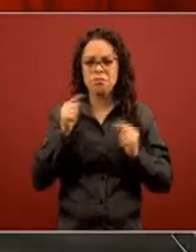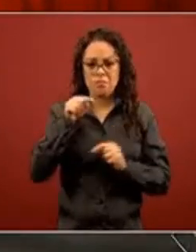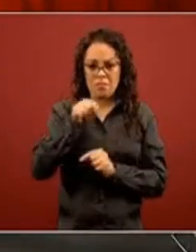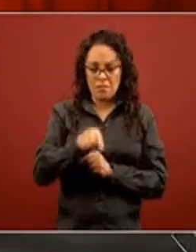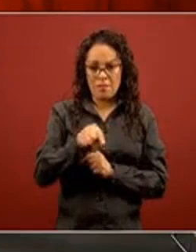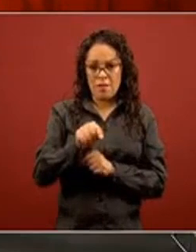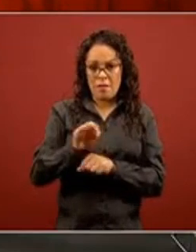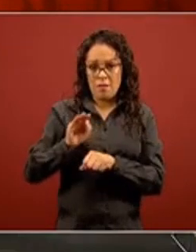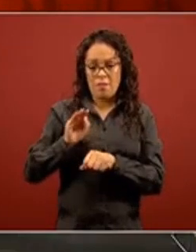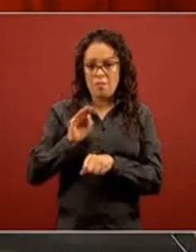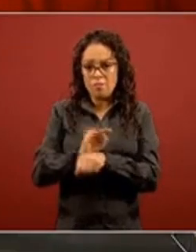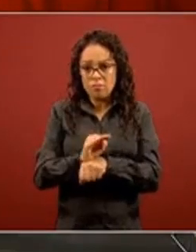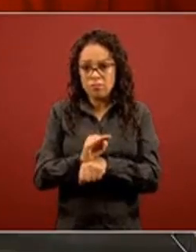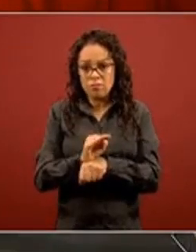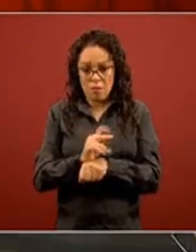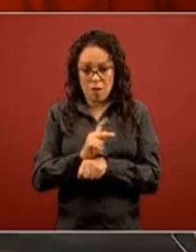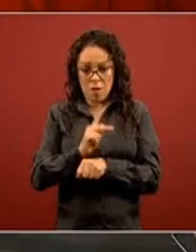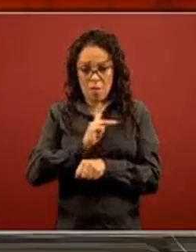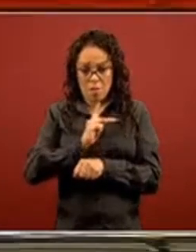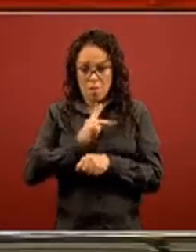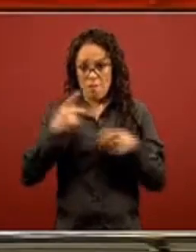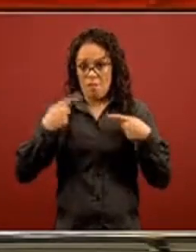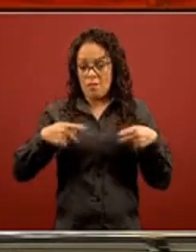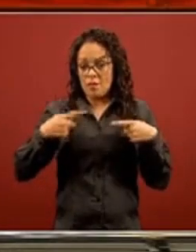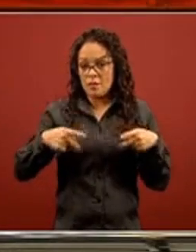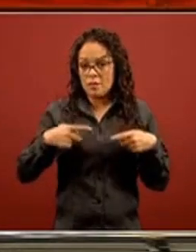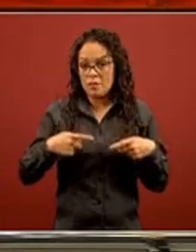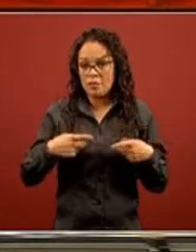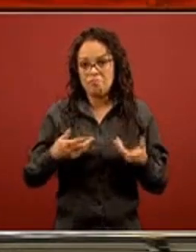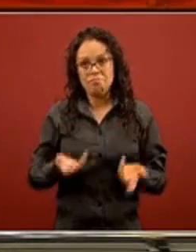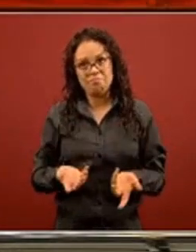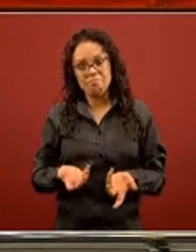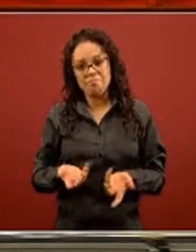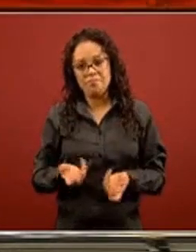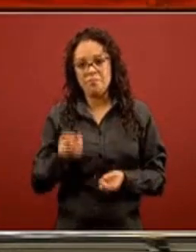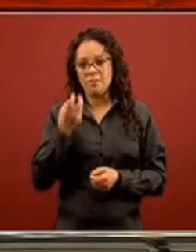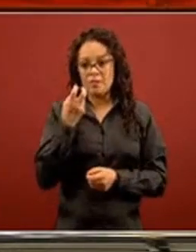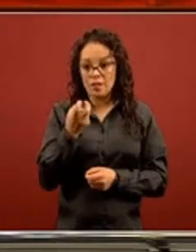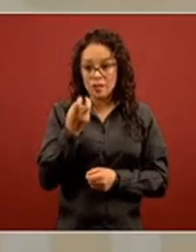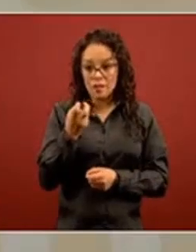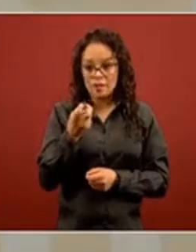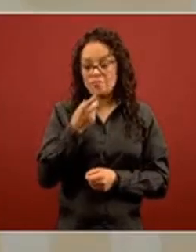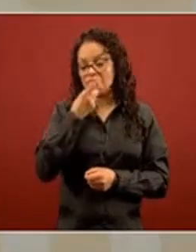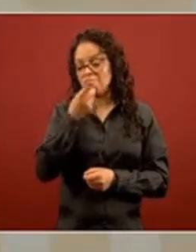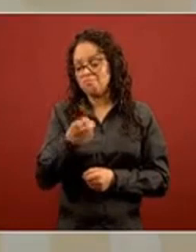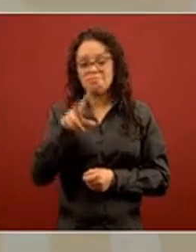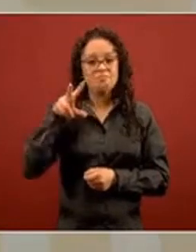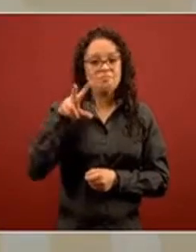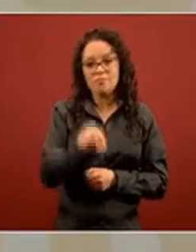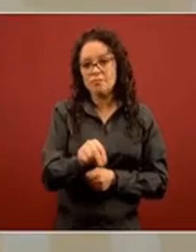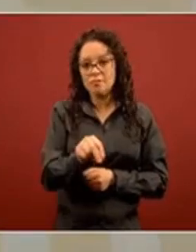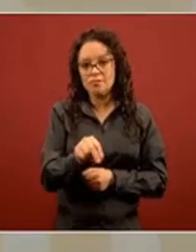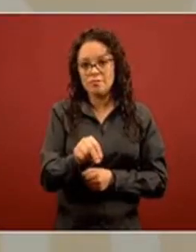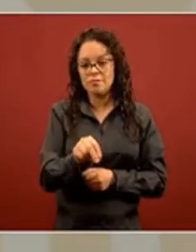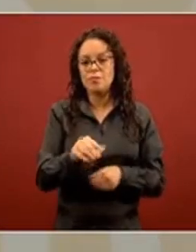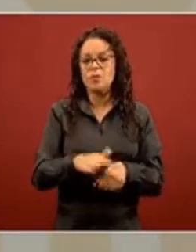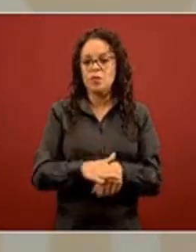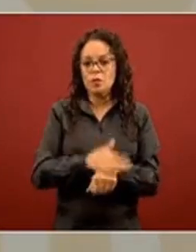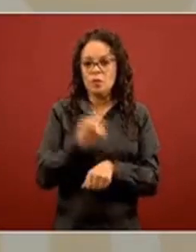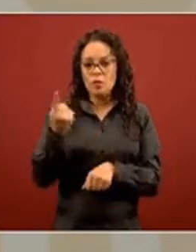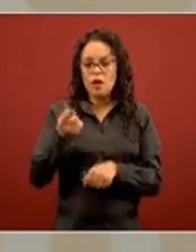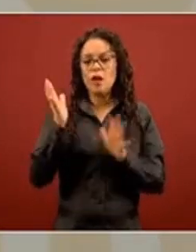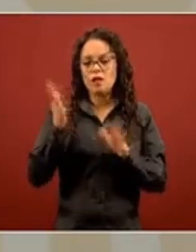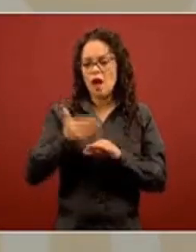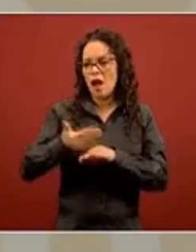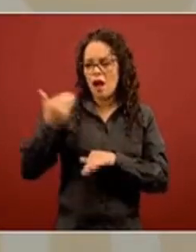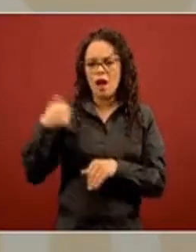mismas. Y en general, los distintos elementos de evidencia sugieren que no. Las razones las hemos